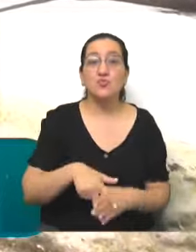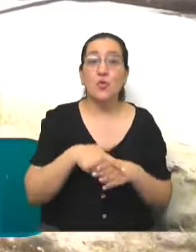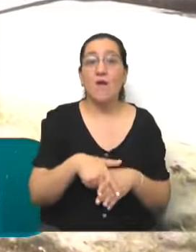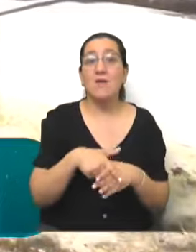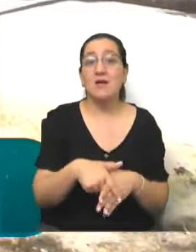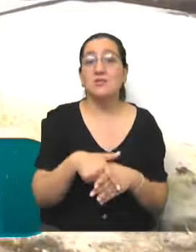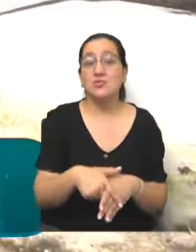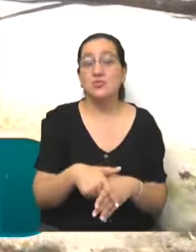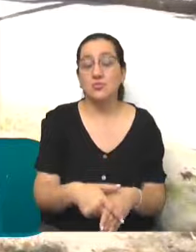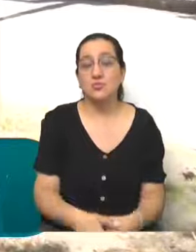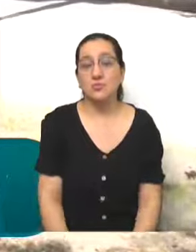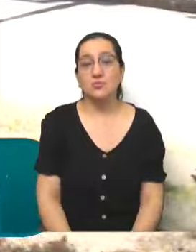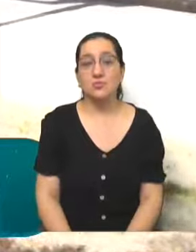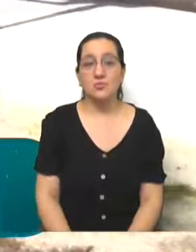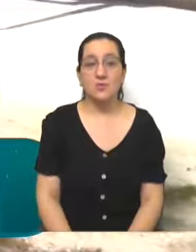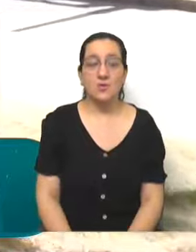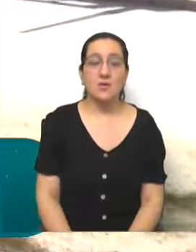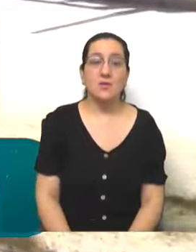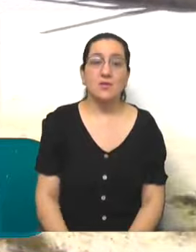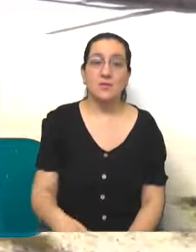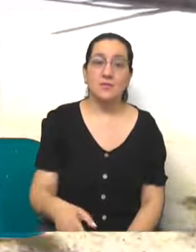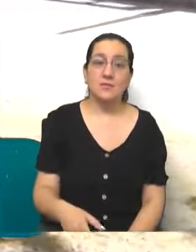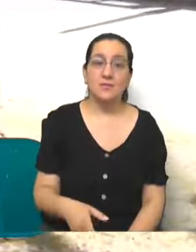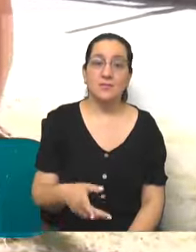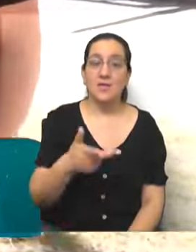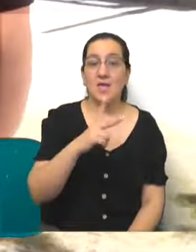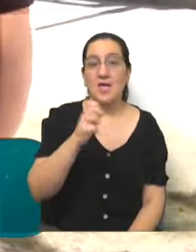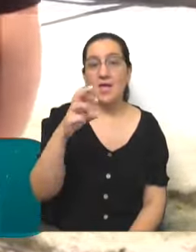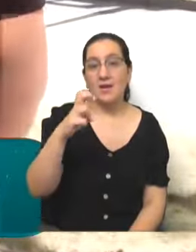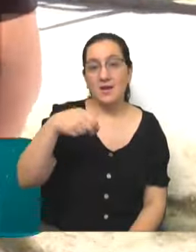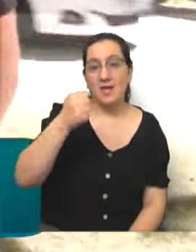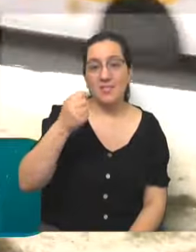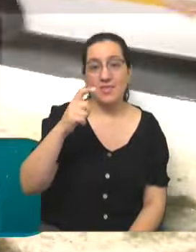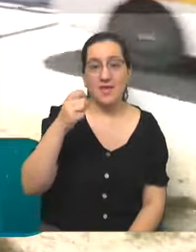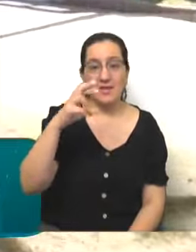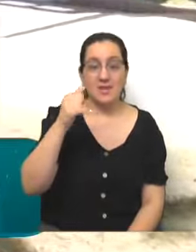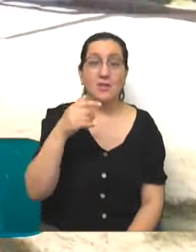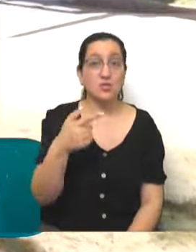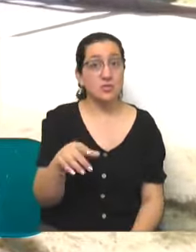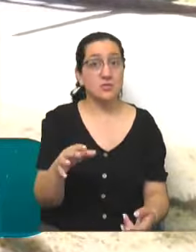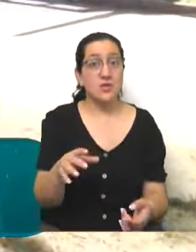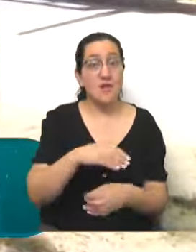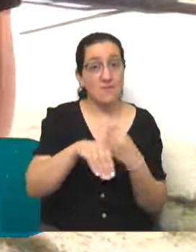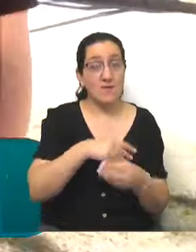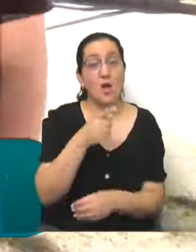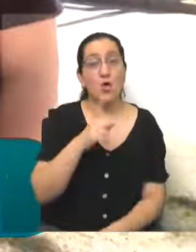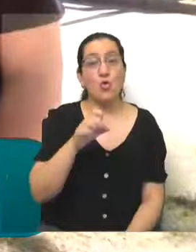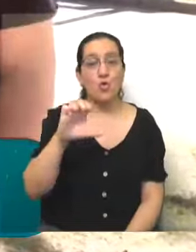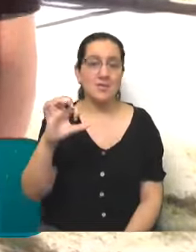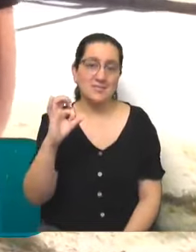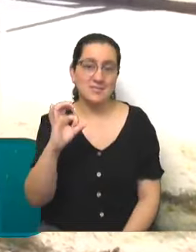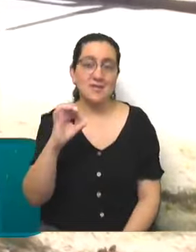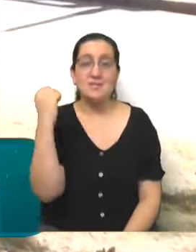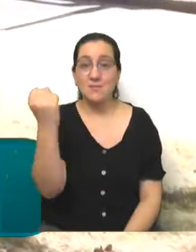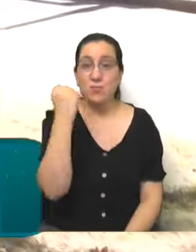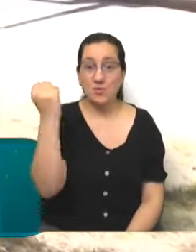grande de la provincia, que hoy es provincia de Santa Fe, Argentina, Hernandarias. Así que los Góez es parte importante de la historia aquí